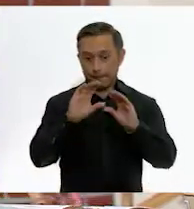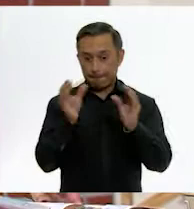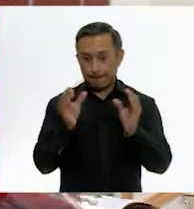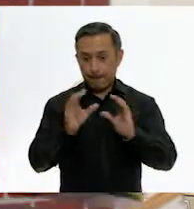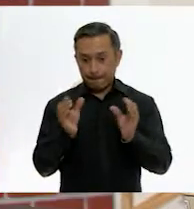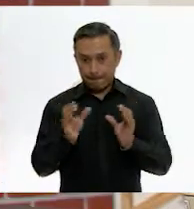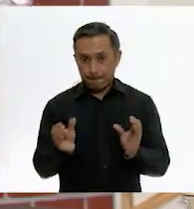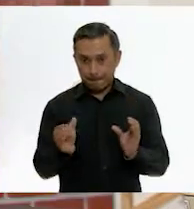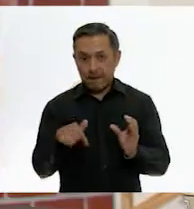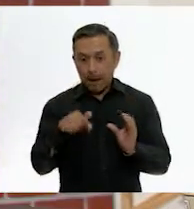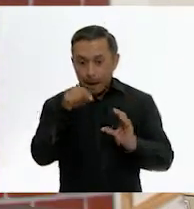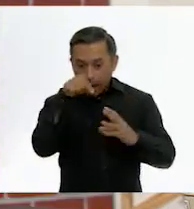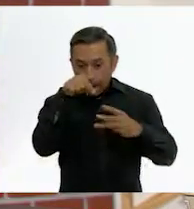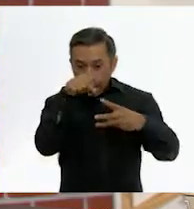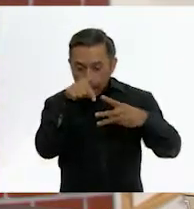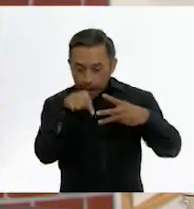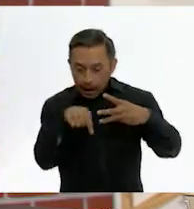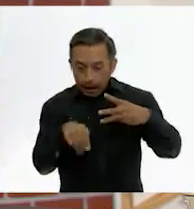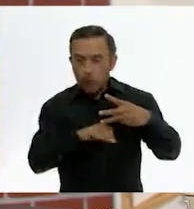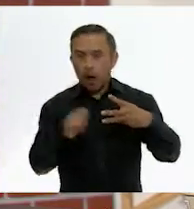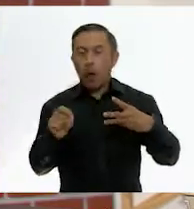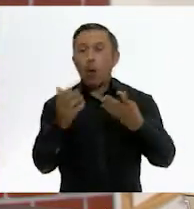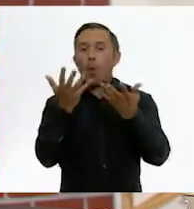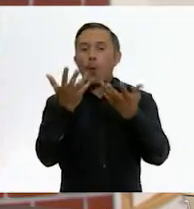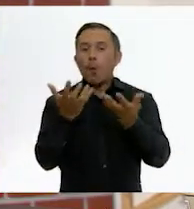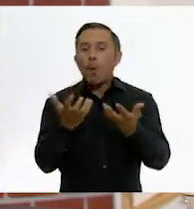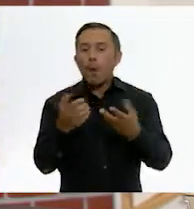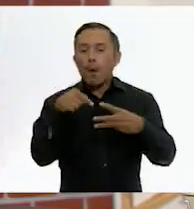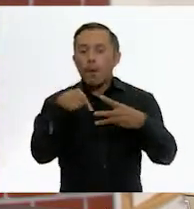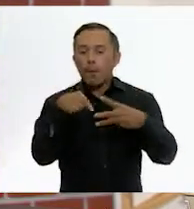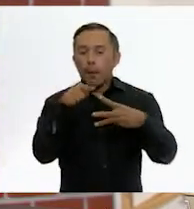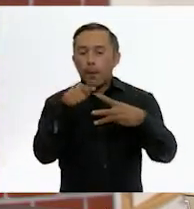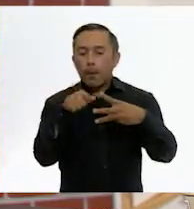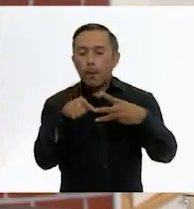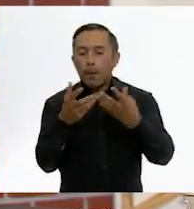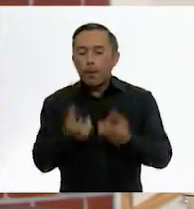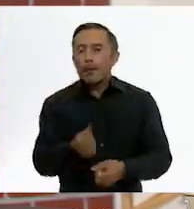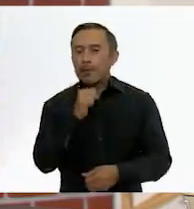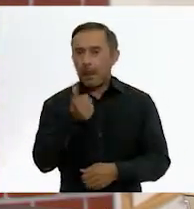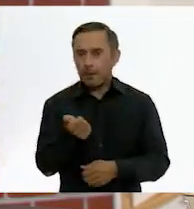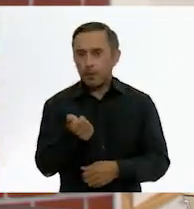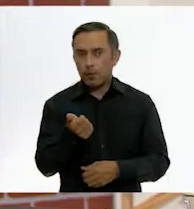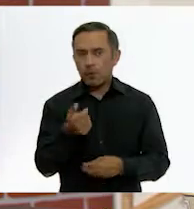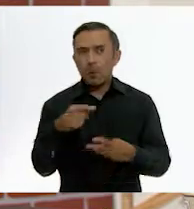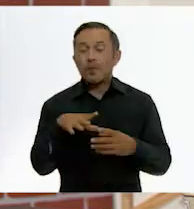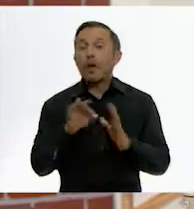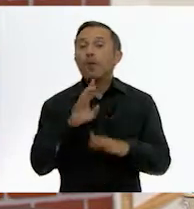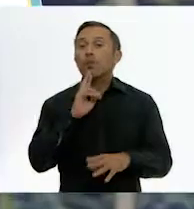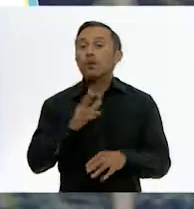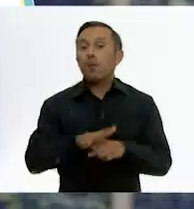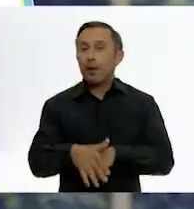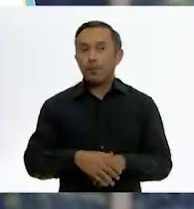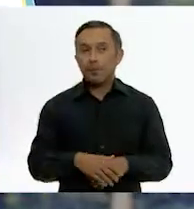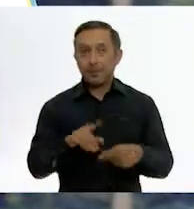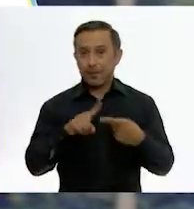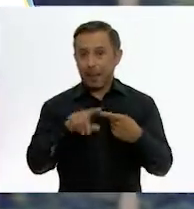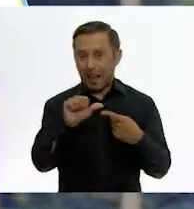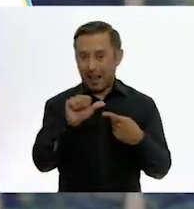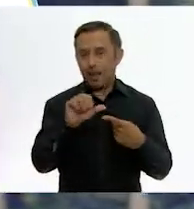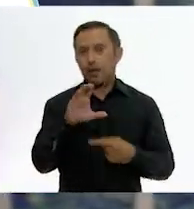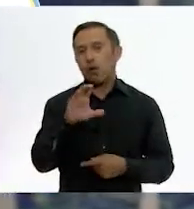y fíjense que aquí tenemos cuatro opciones de respuesta el inciso a dice en la corteza